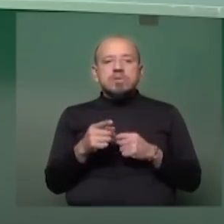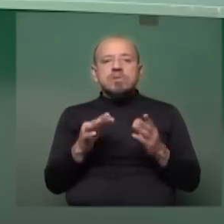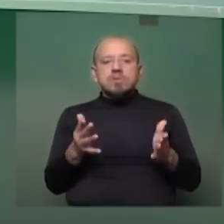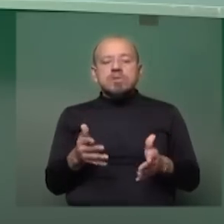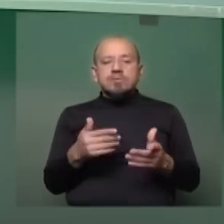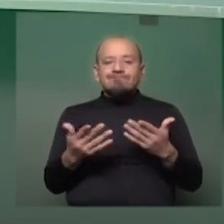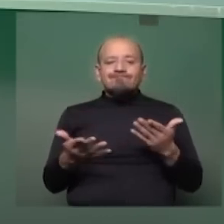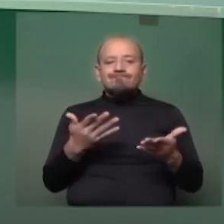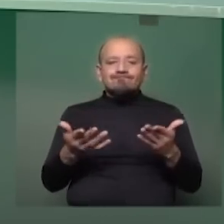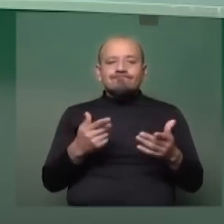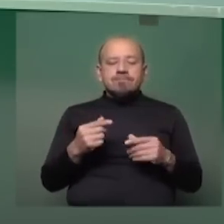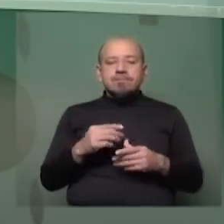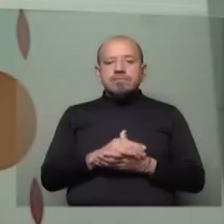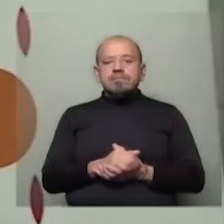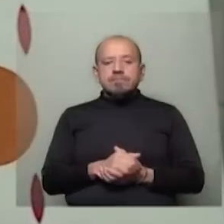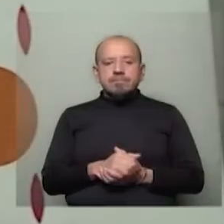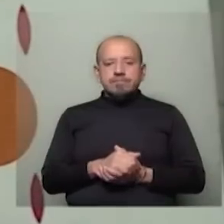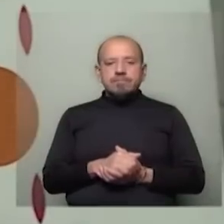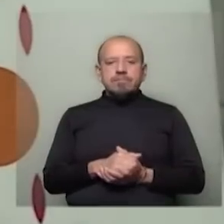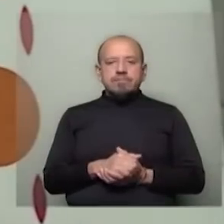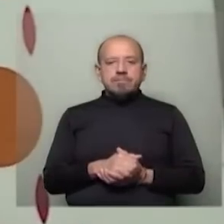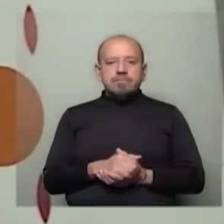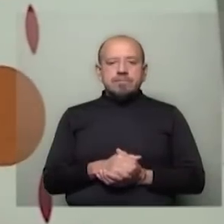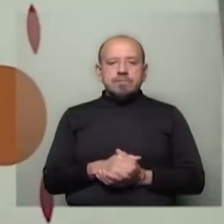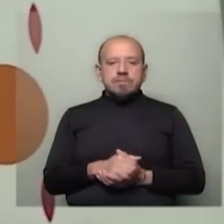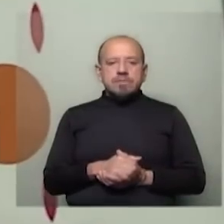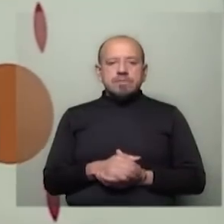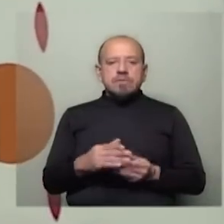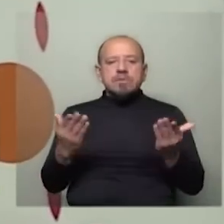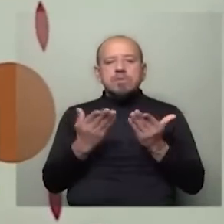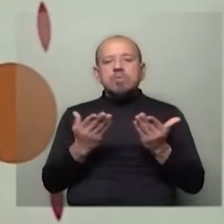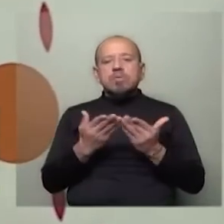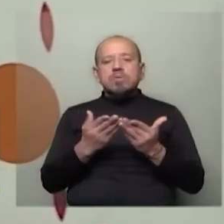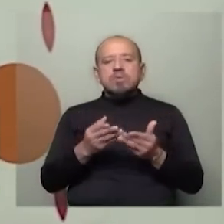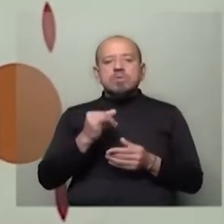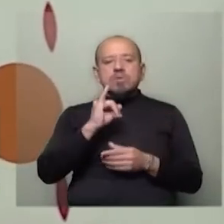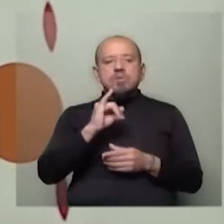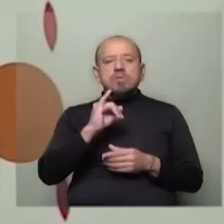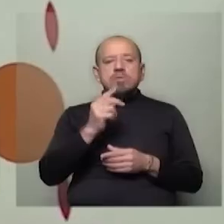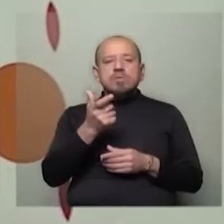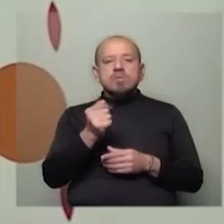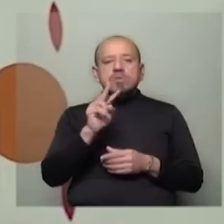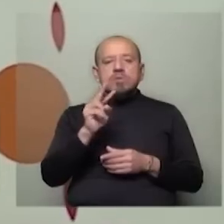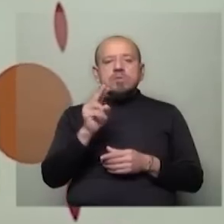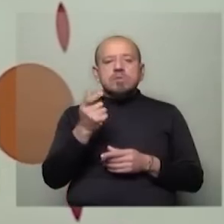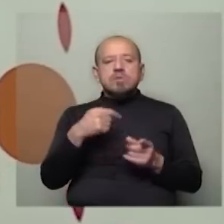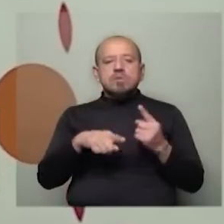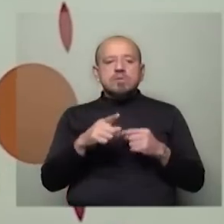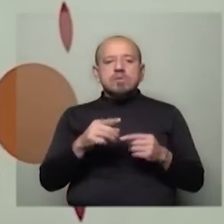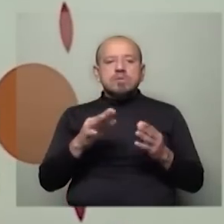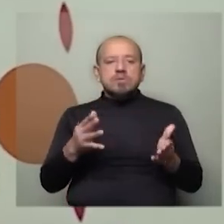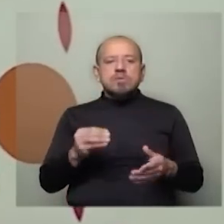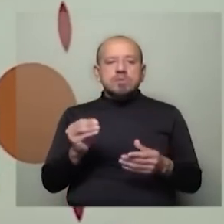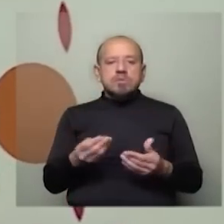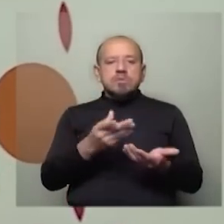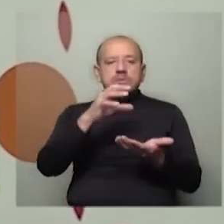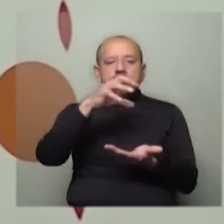malestar en los sindicatos docentes los estudiantes del iava nucleados en el gremio a partir de la pérdida del